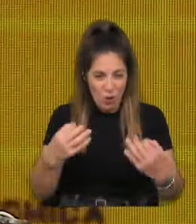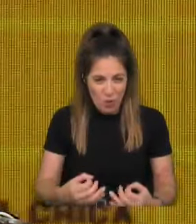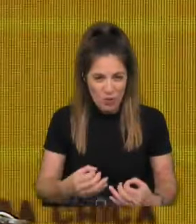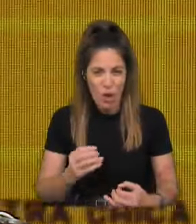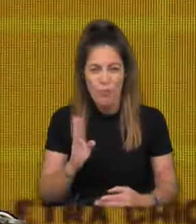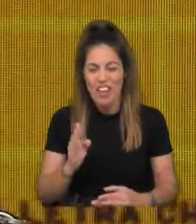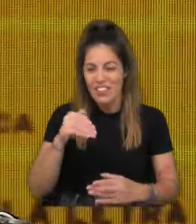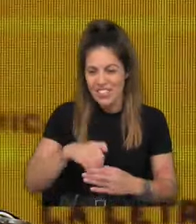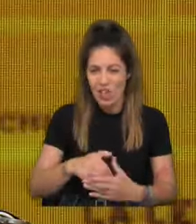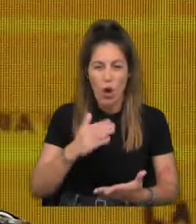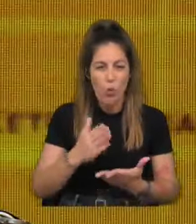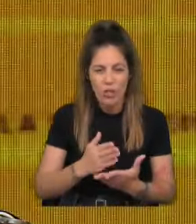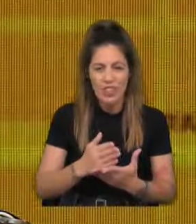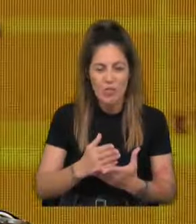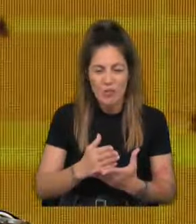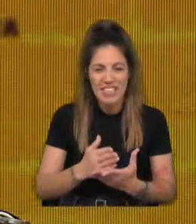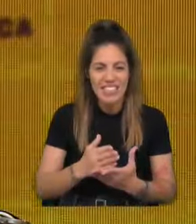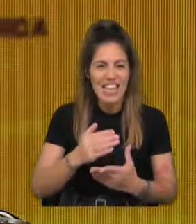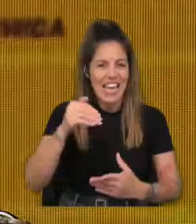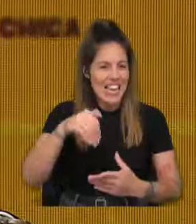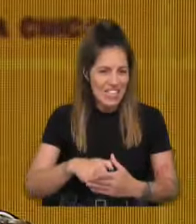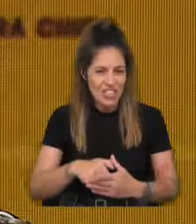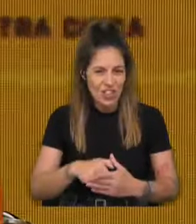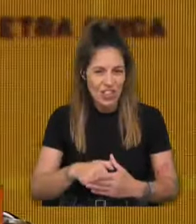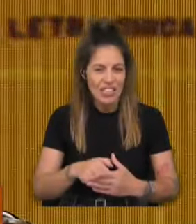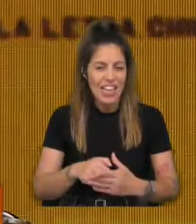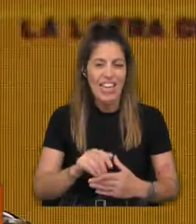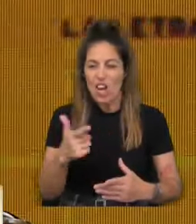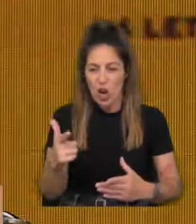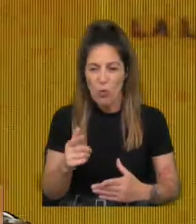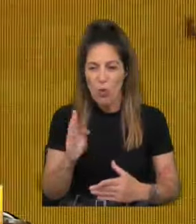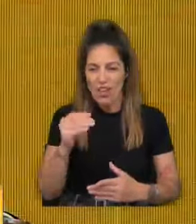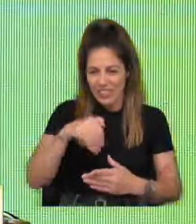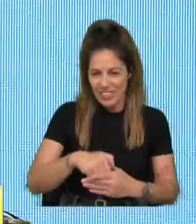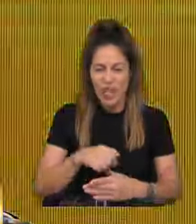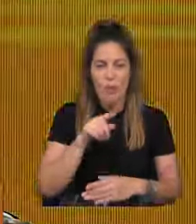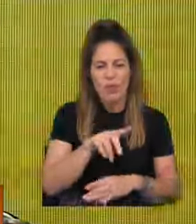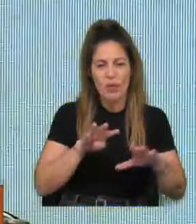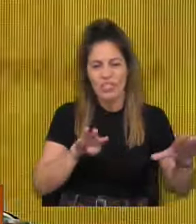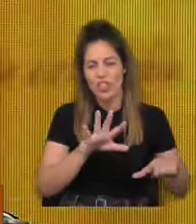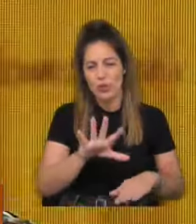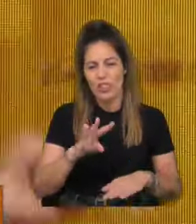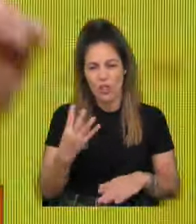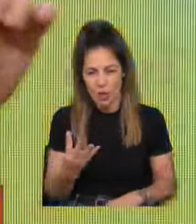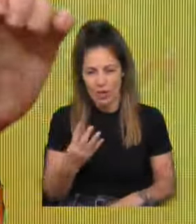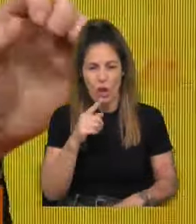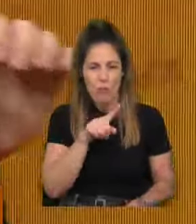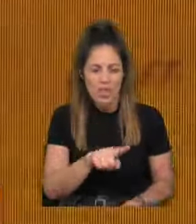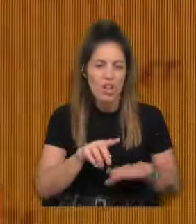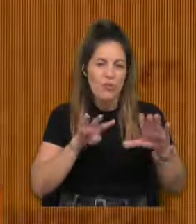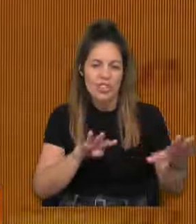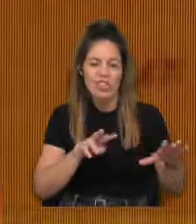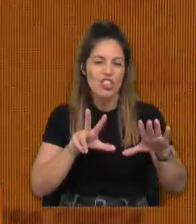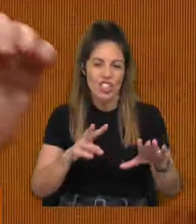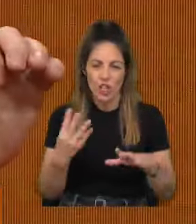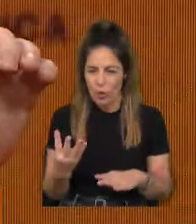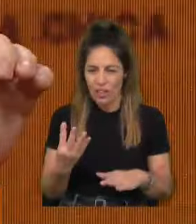90 años que no hubo plebiscito con elección fue en 1954 y en 1984 después